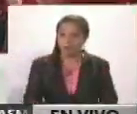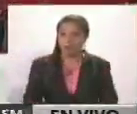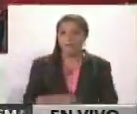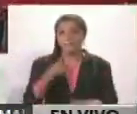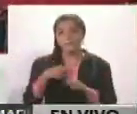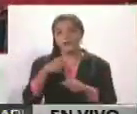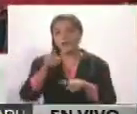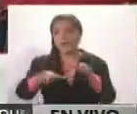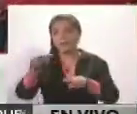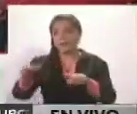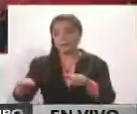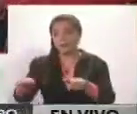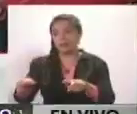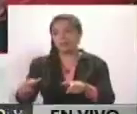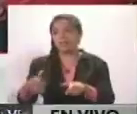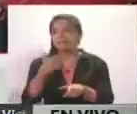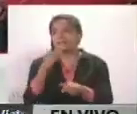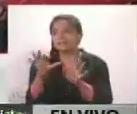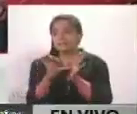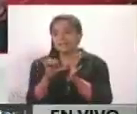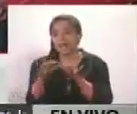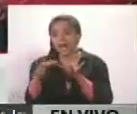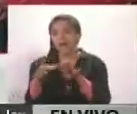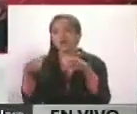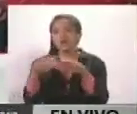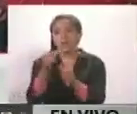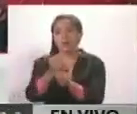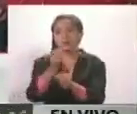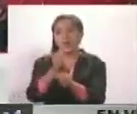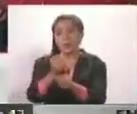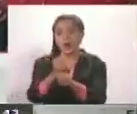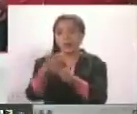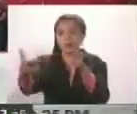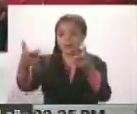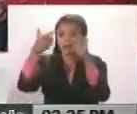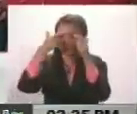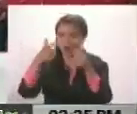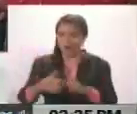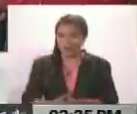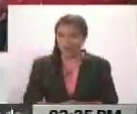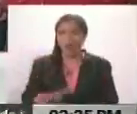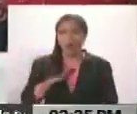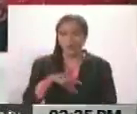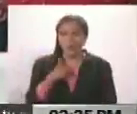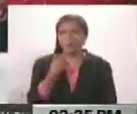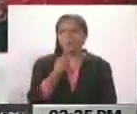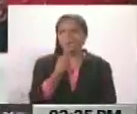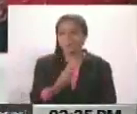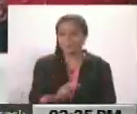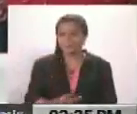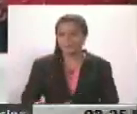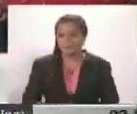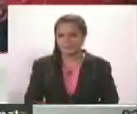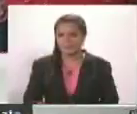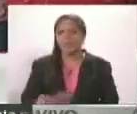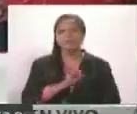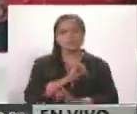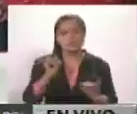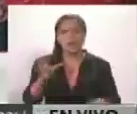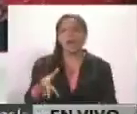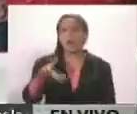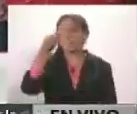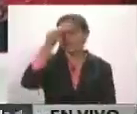compañeros cercanos al equipo de trabajo del comandante Hugo Chávez, podemos decirle, comandante, aprendimos tu